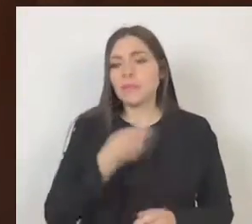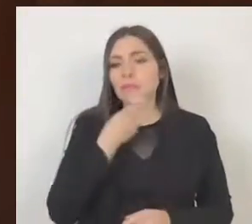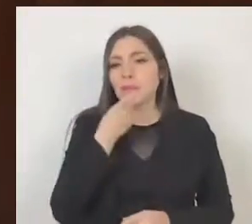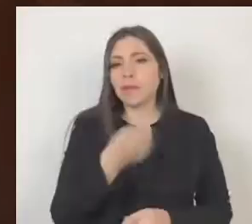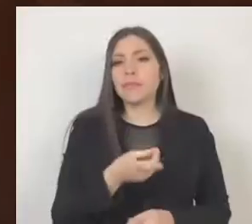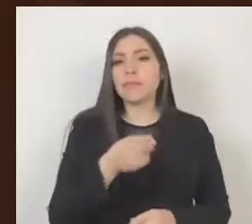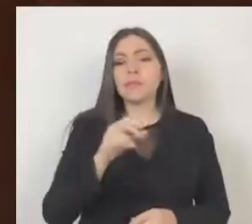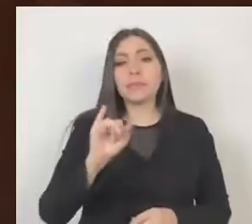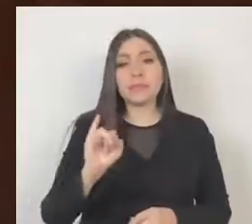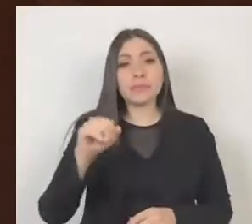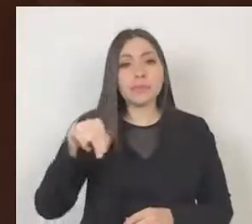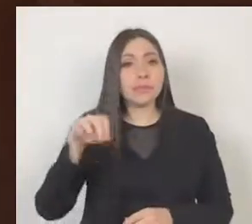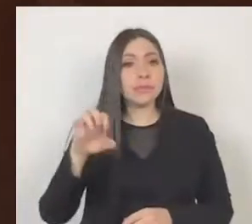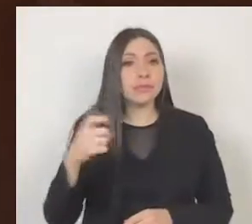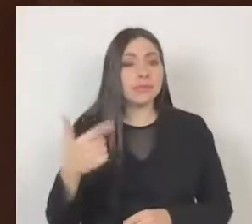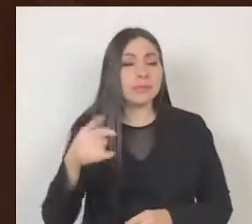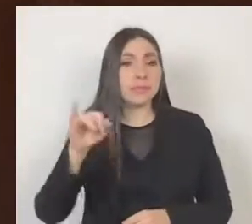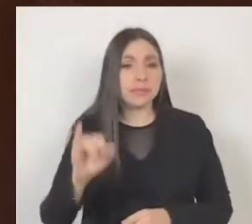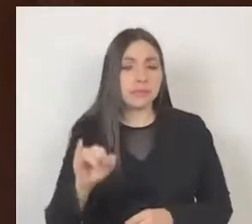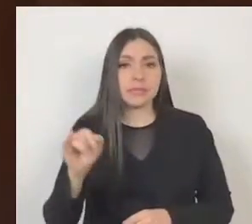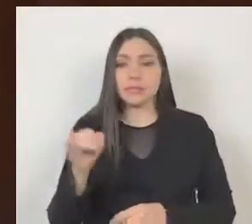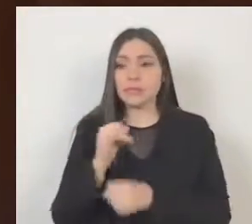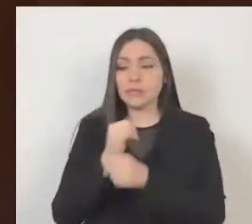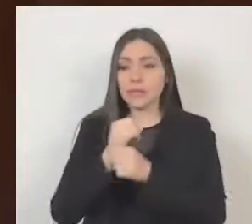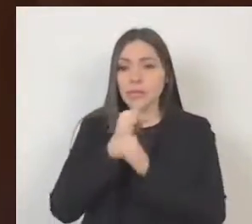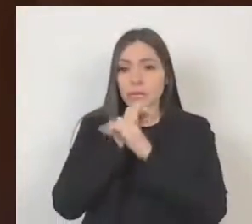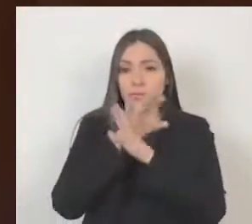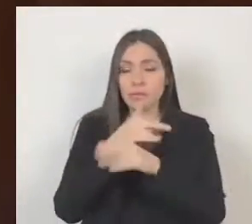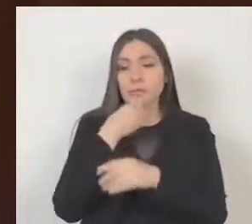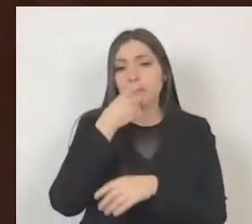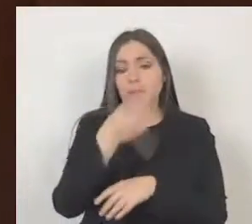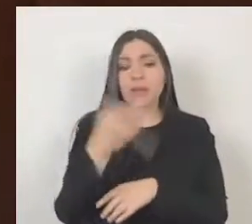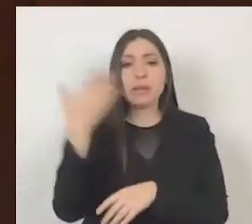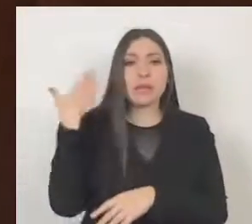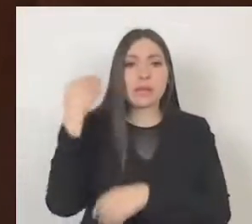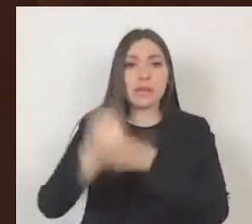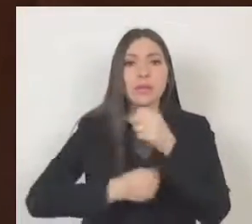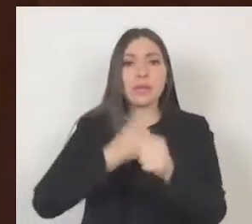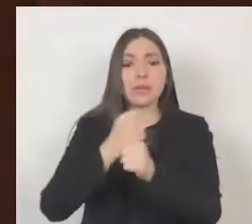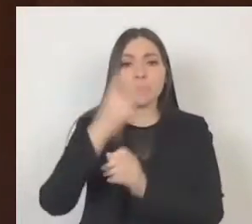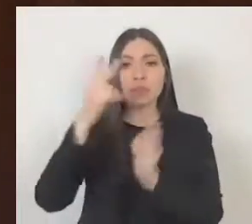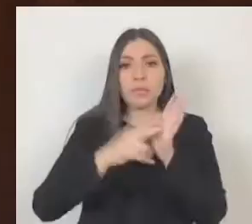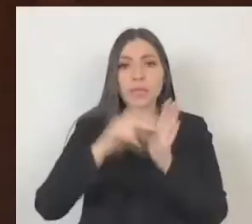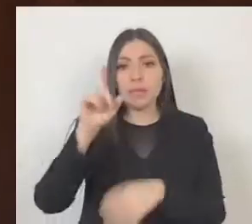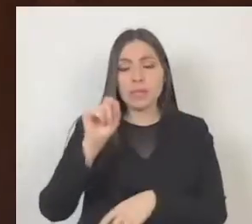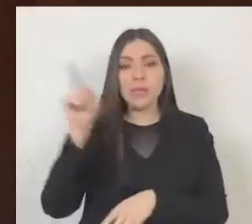Nacional de Estadística y Geografía, en el año 2020 en el Estado de México